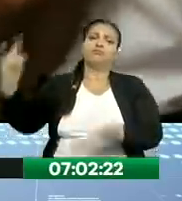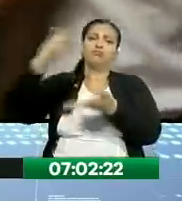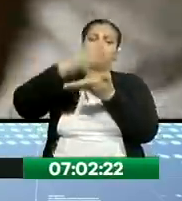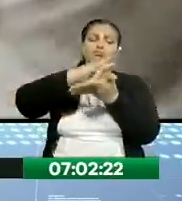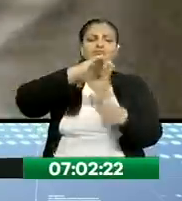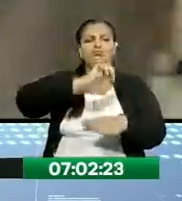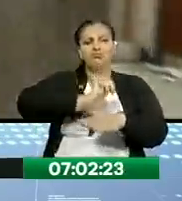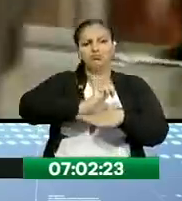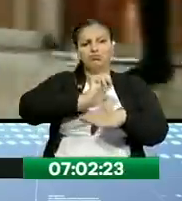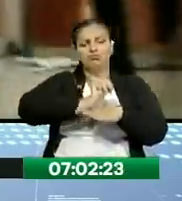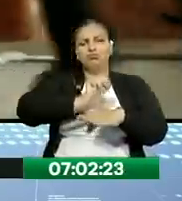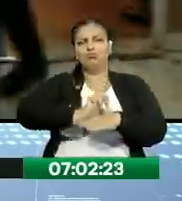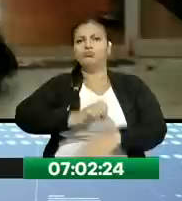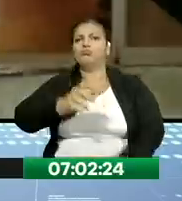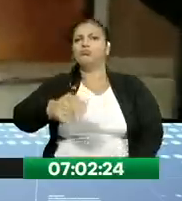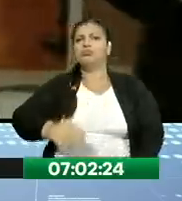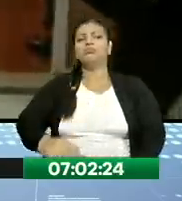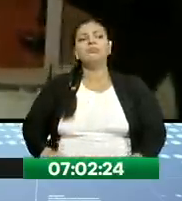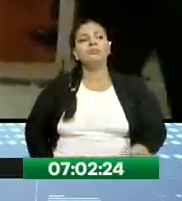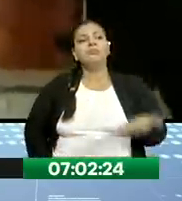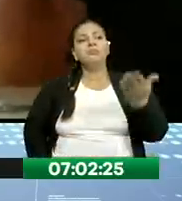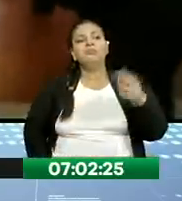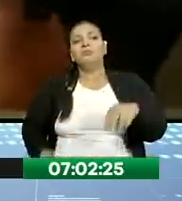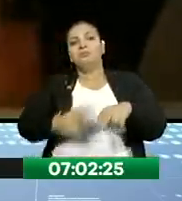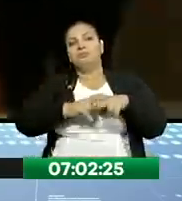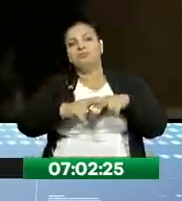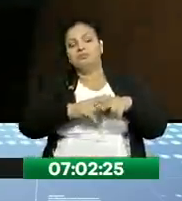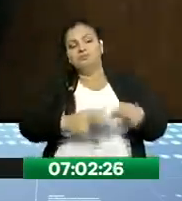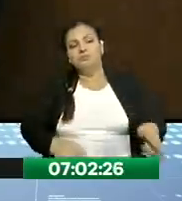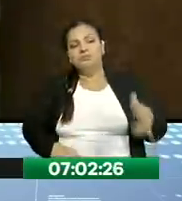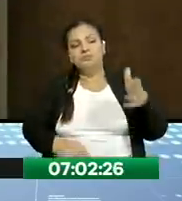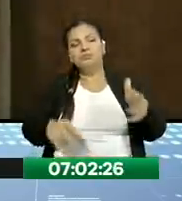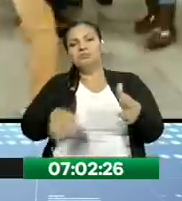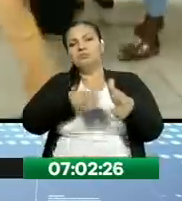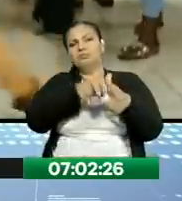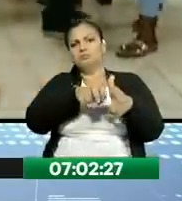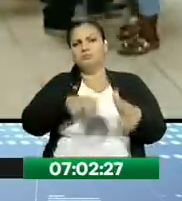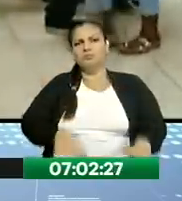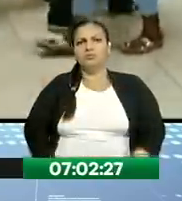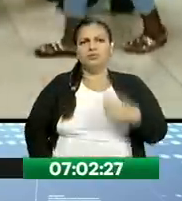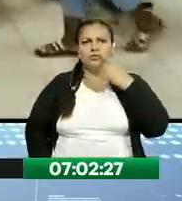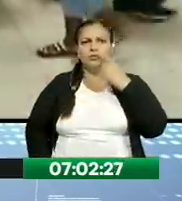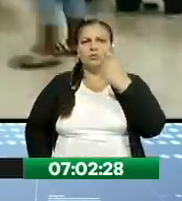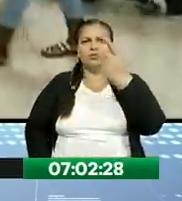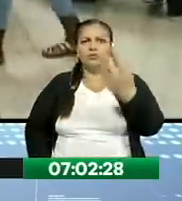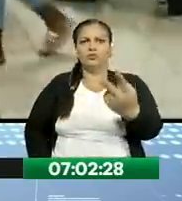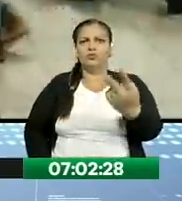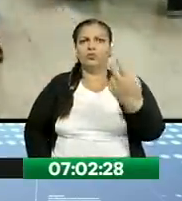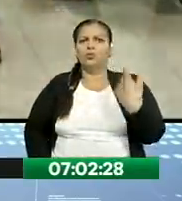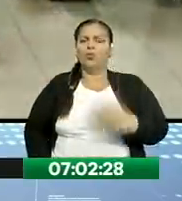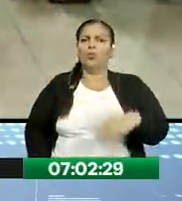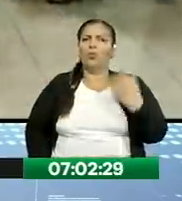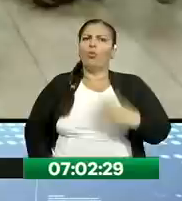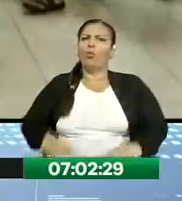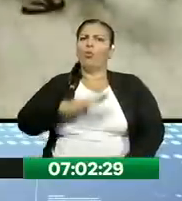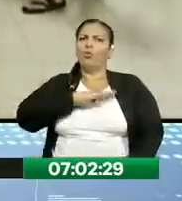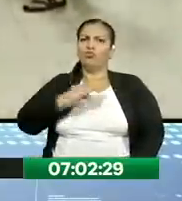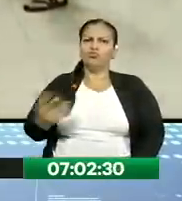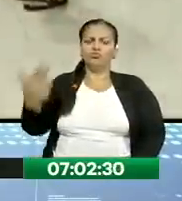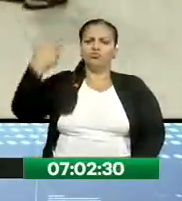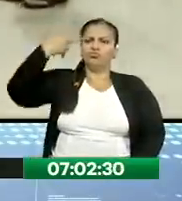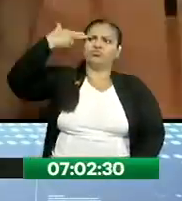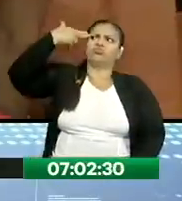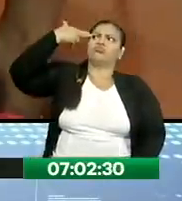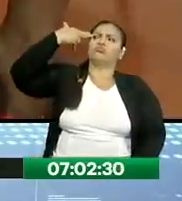tu propio conviviente, tu propio enamorado, ¿no?, el que haga esto. Las investigaciones darán resultados a propósito de